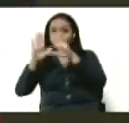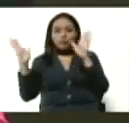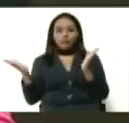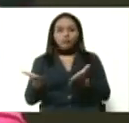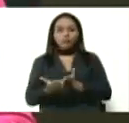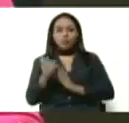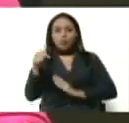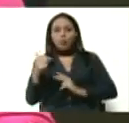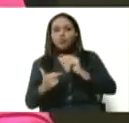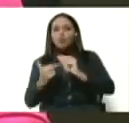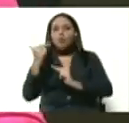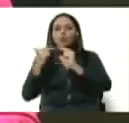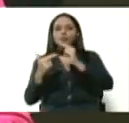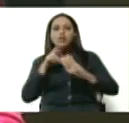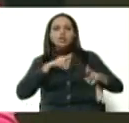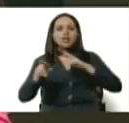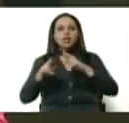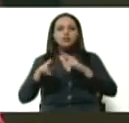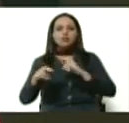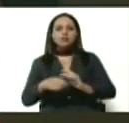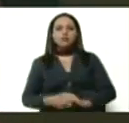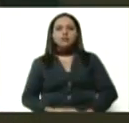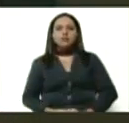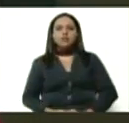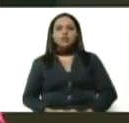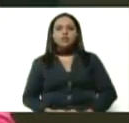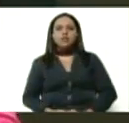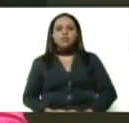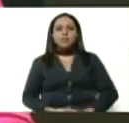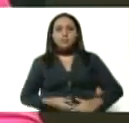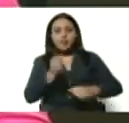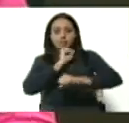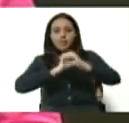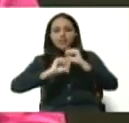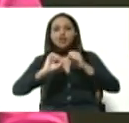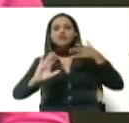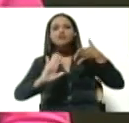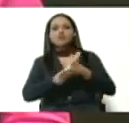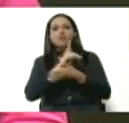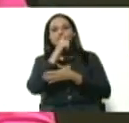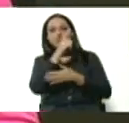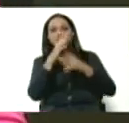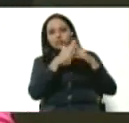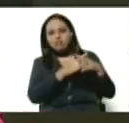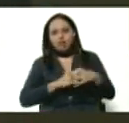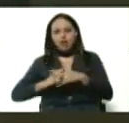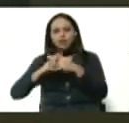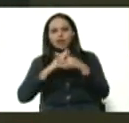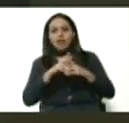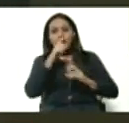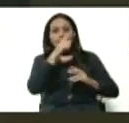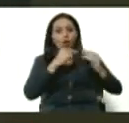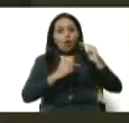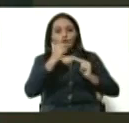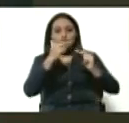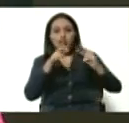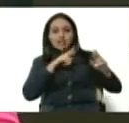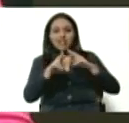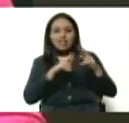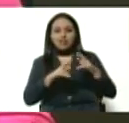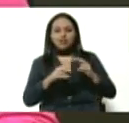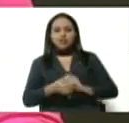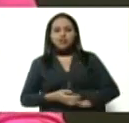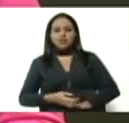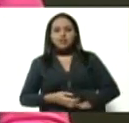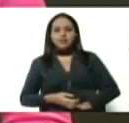hoy construye relaciones contra el hegemonismo del norte, que construye relaciones basadas en el